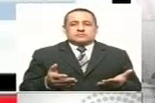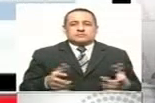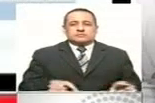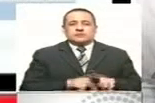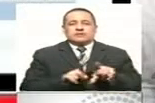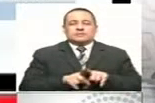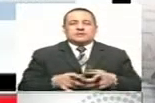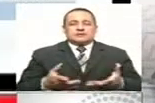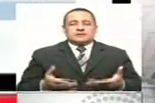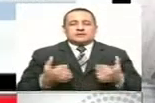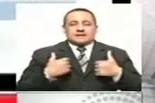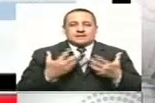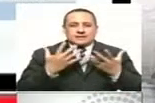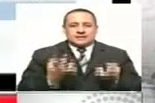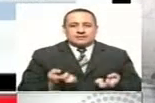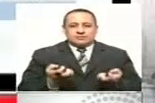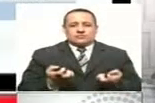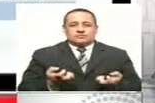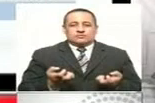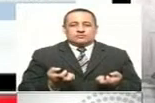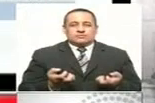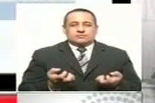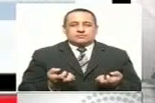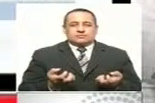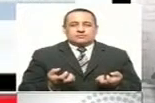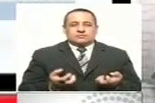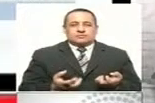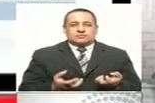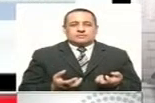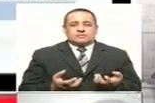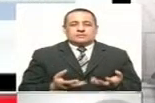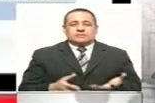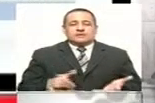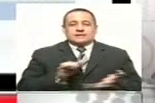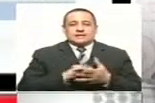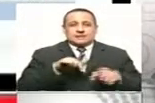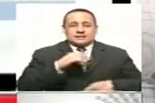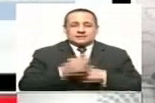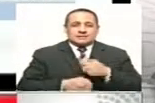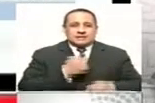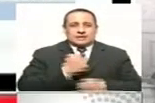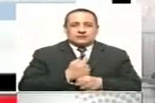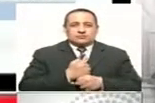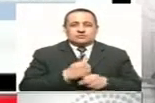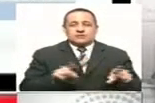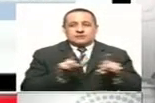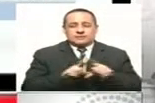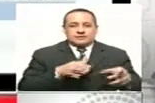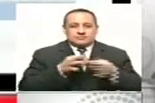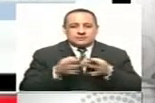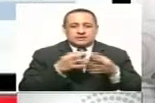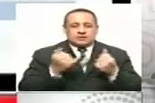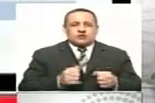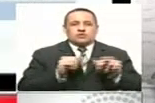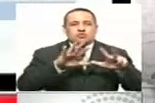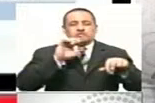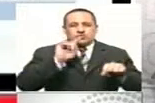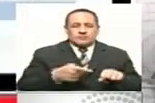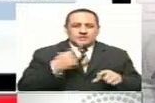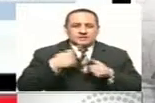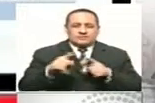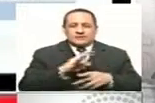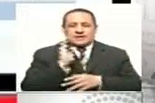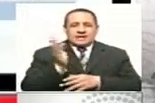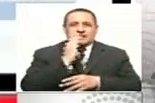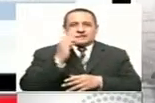También queremos que en este año por lo menos haya unas 8.000 alertas recibidas